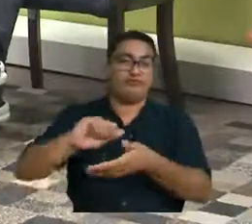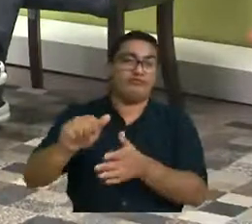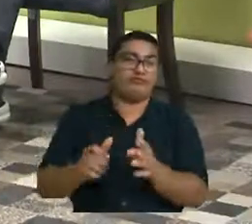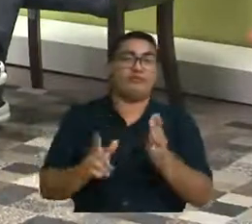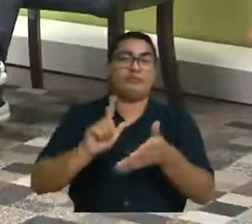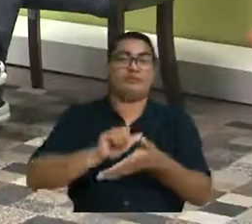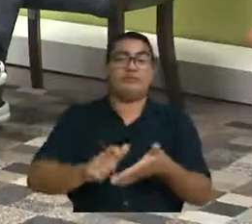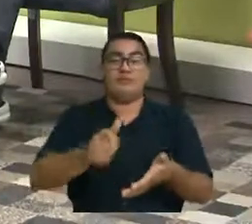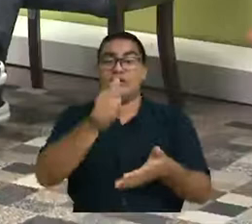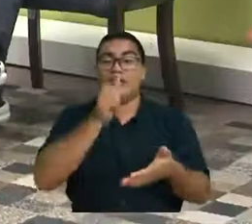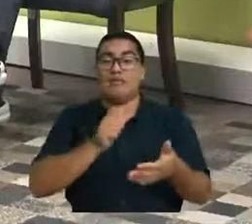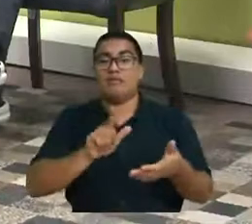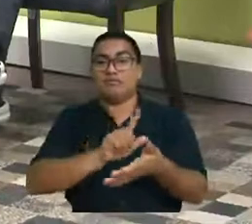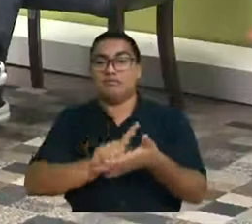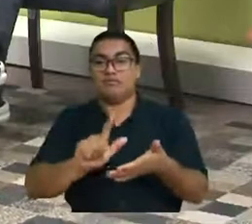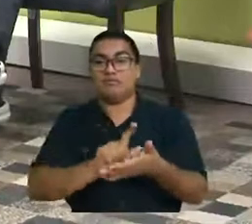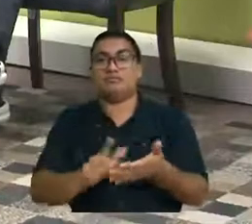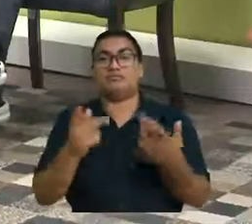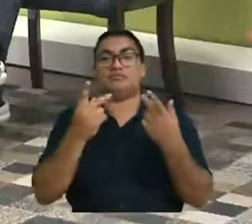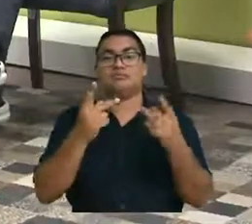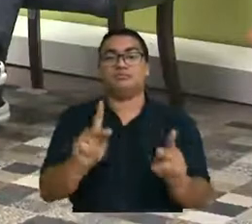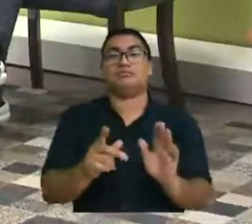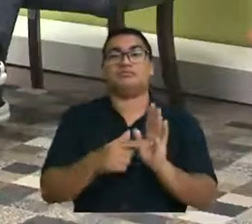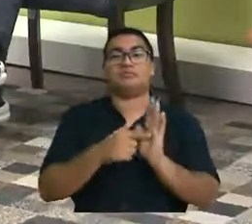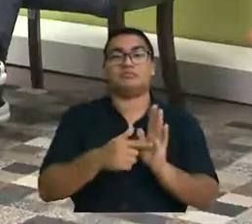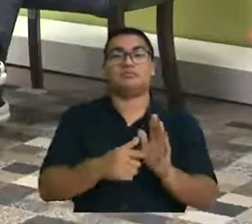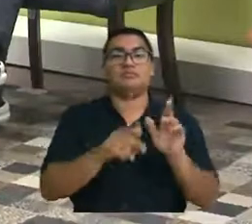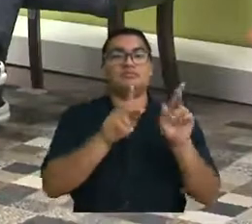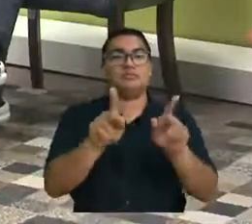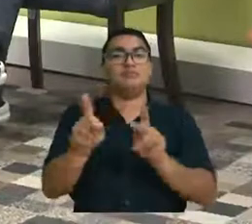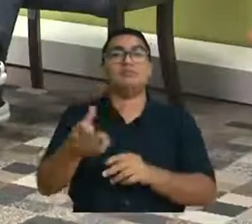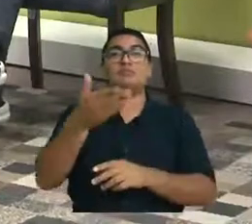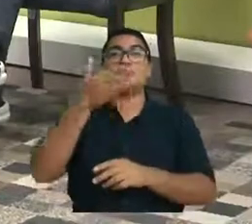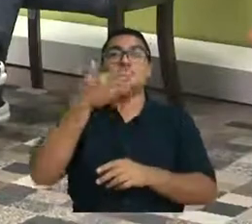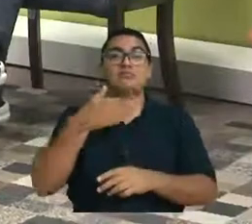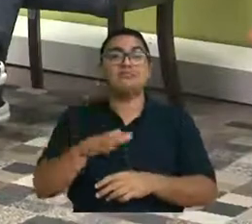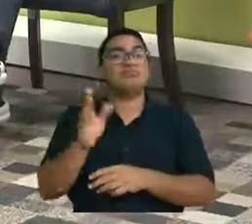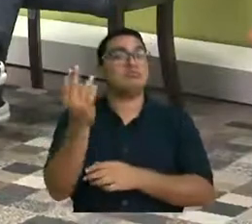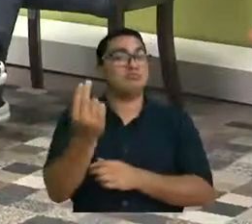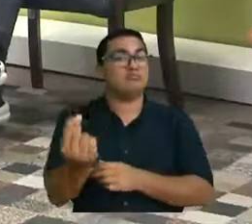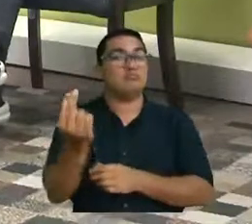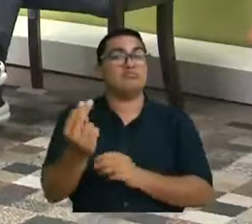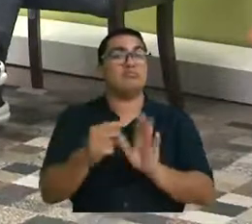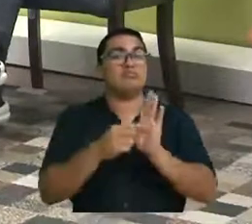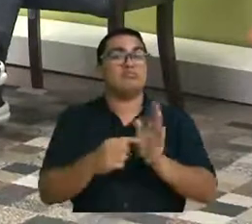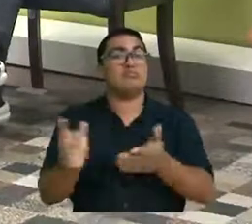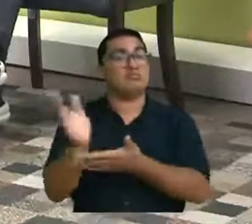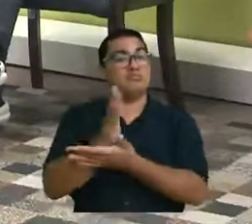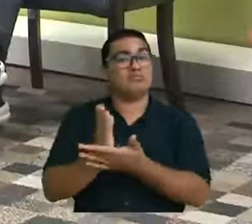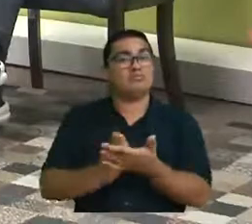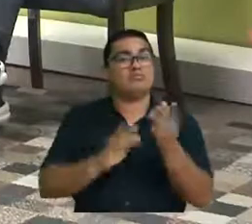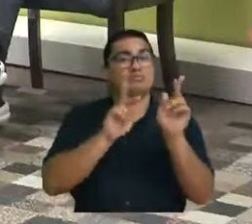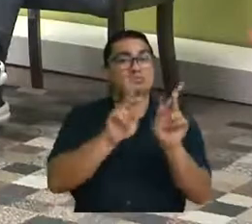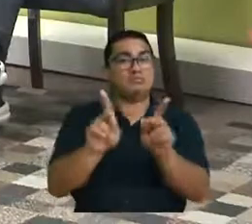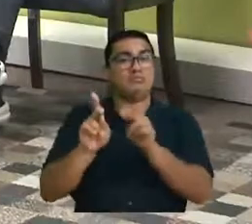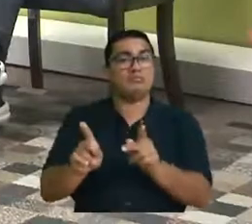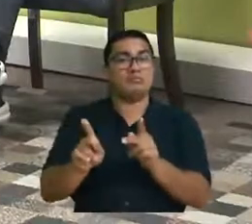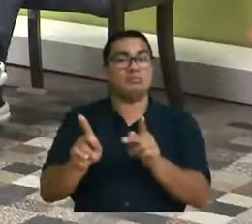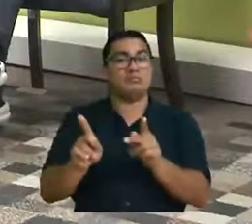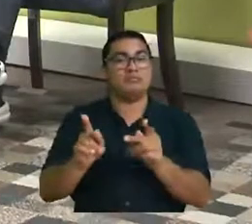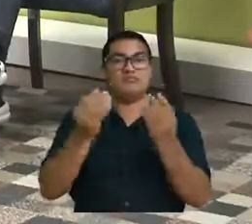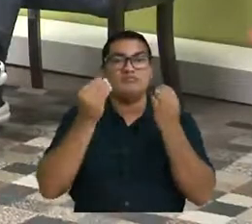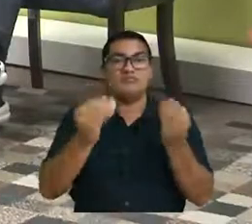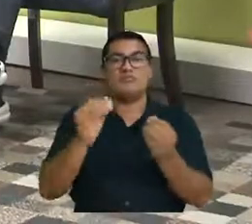agua. Pero quizás hay un mal uso en el sentido que algunas personas abusan del